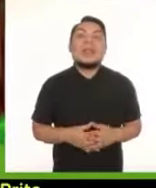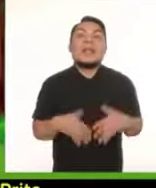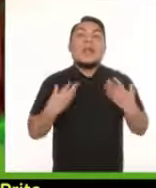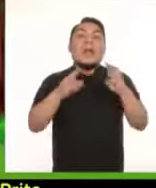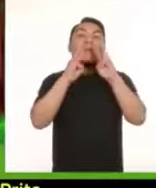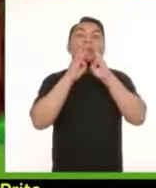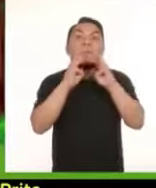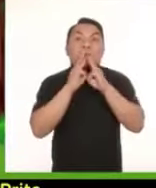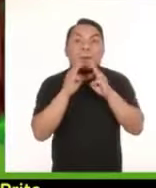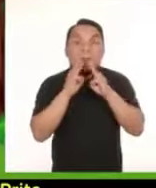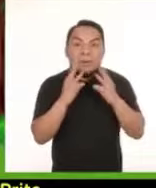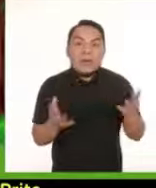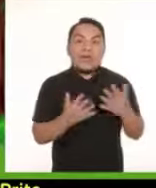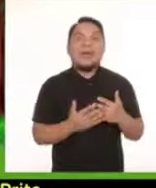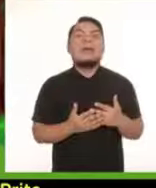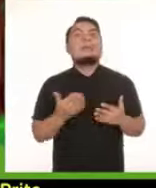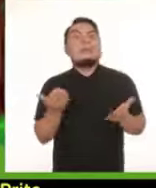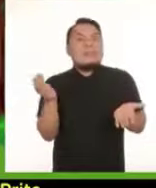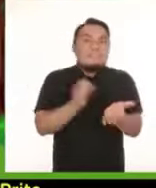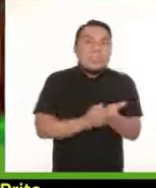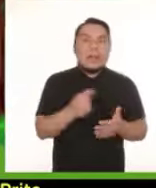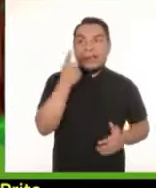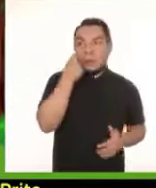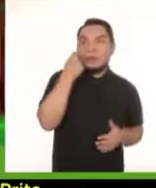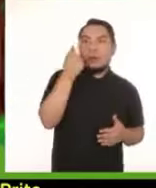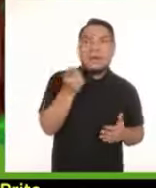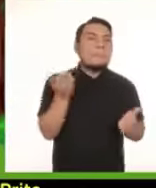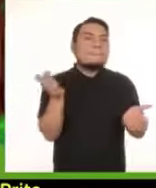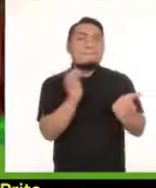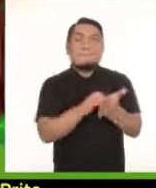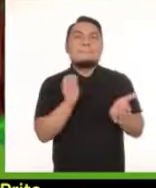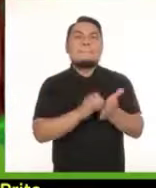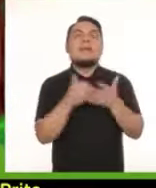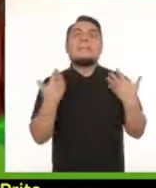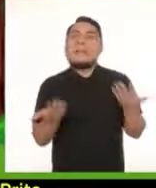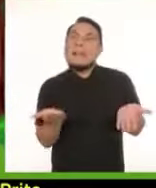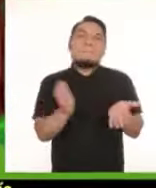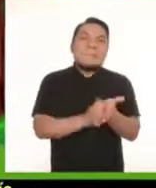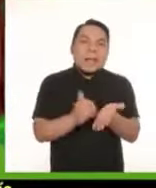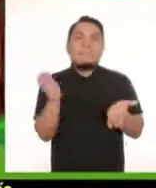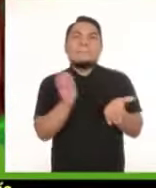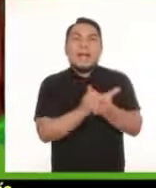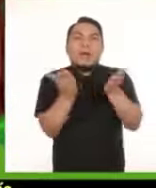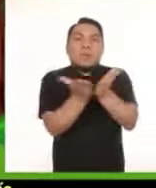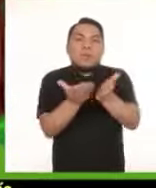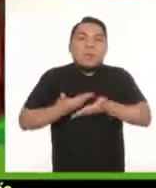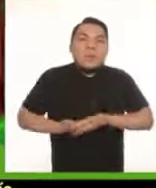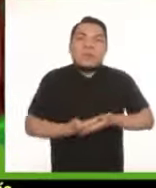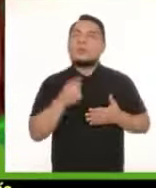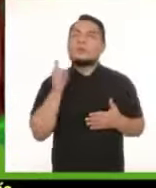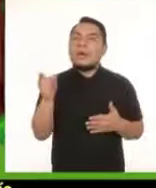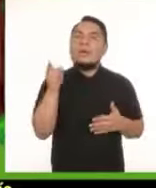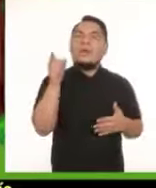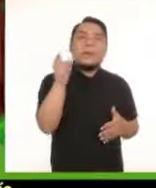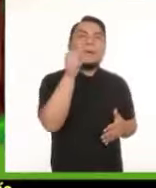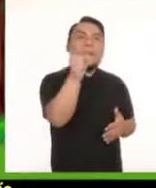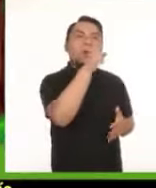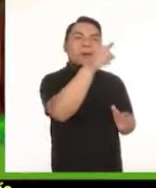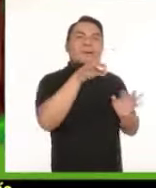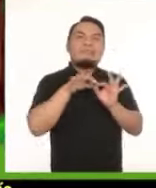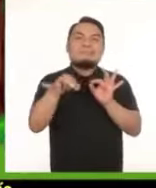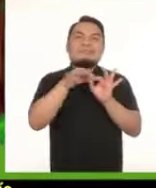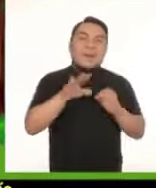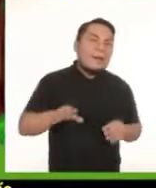¡Wow! Cada vez conocemos más y más Prites de todas las regiones